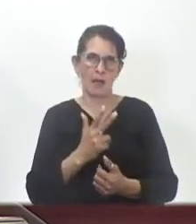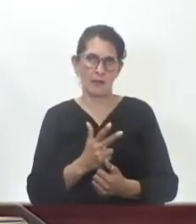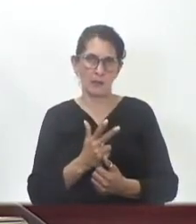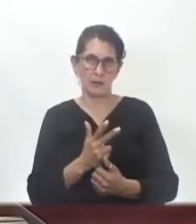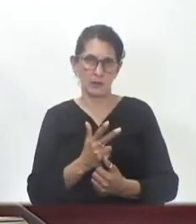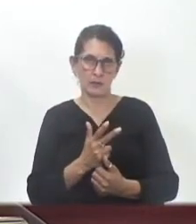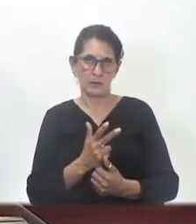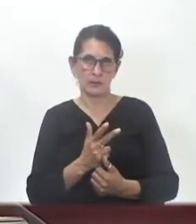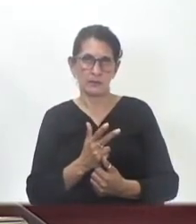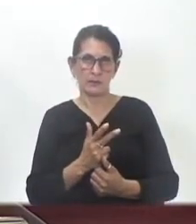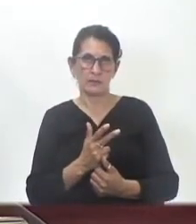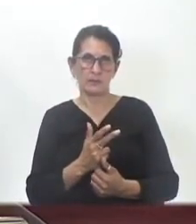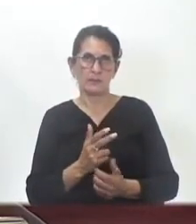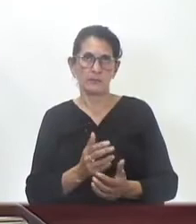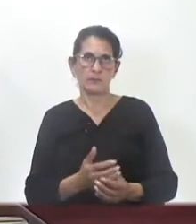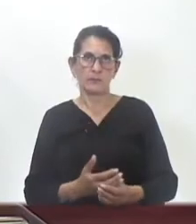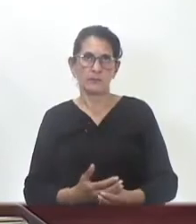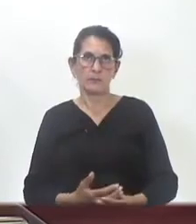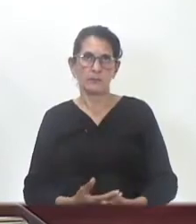cartera.